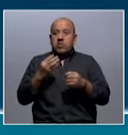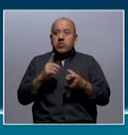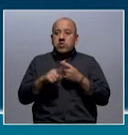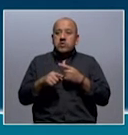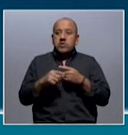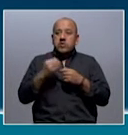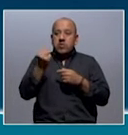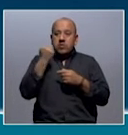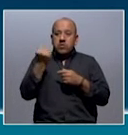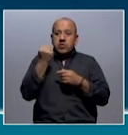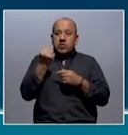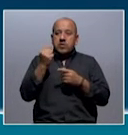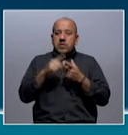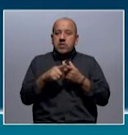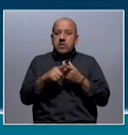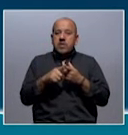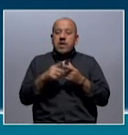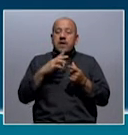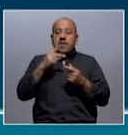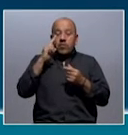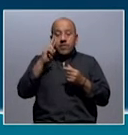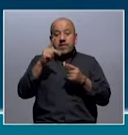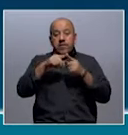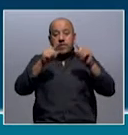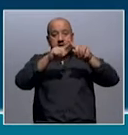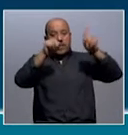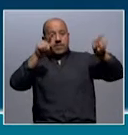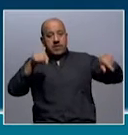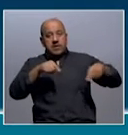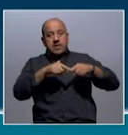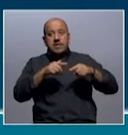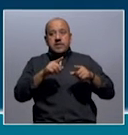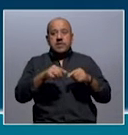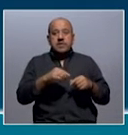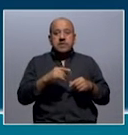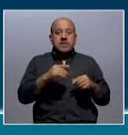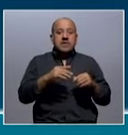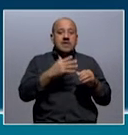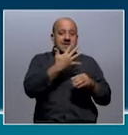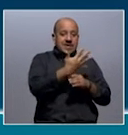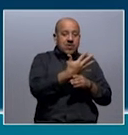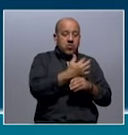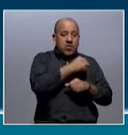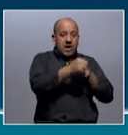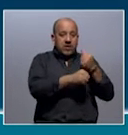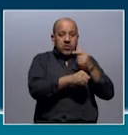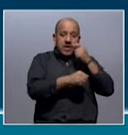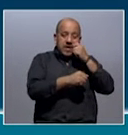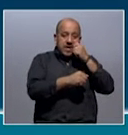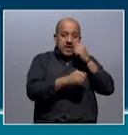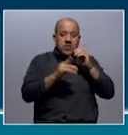importancia de este fármaco ahí estamos viendo la placa justamente que dice en 3 entre 5 y 9 años tienen un